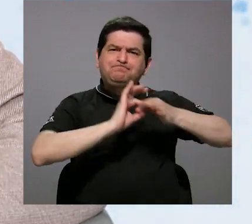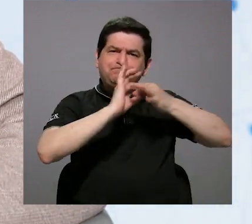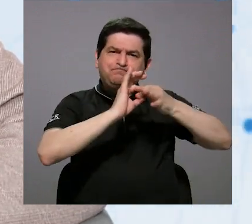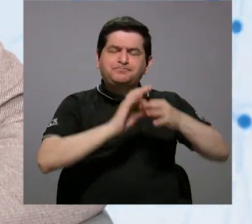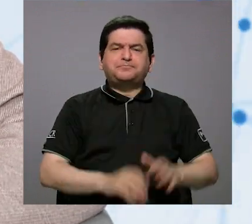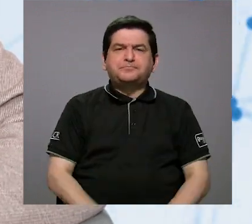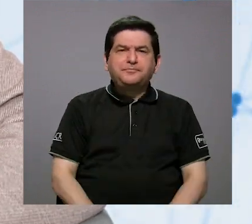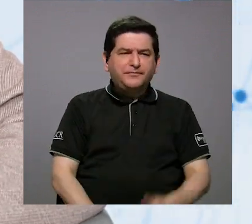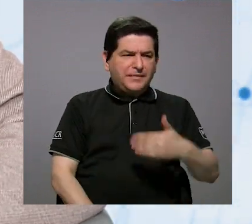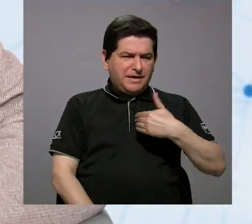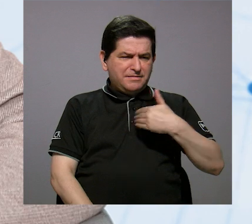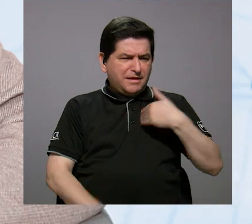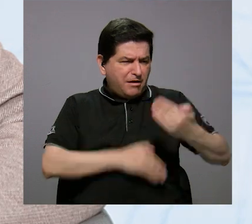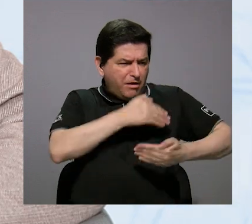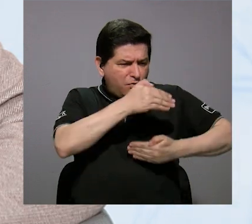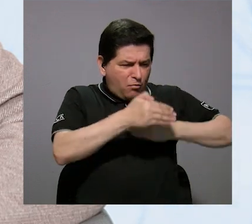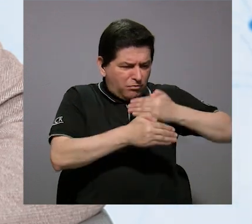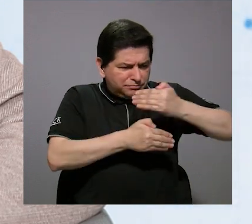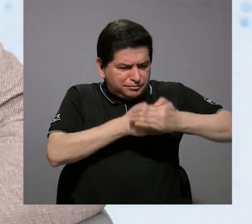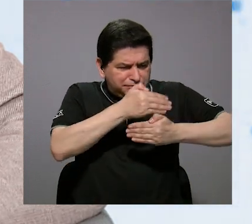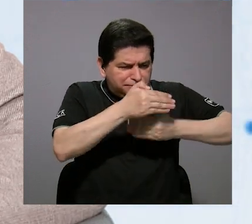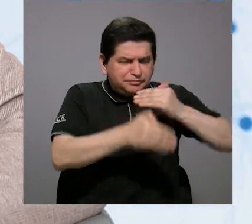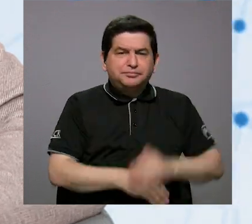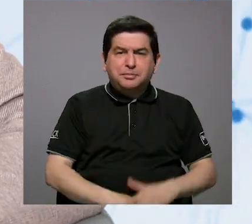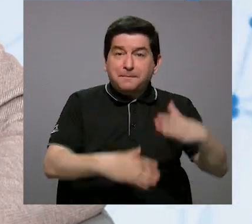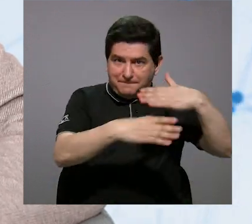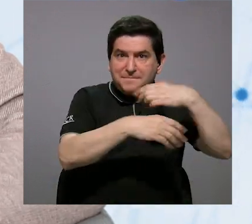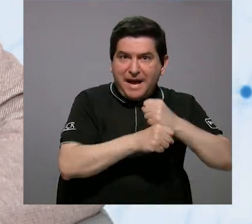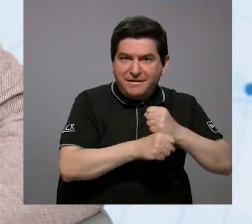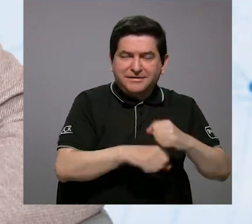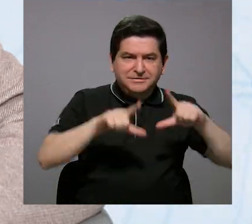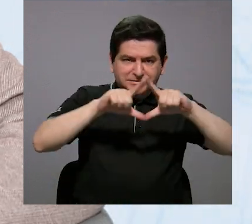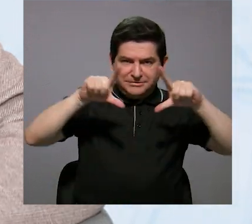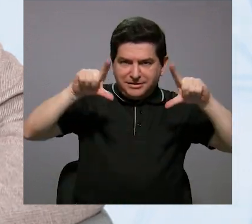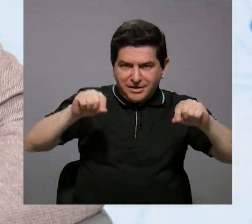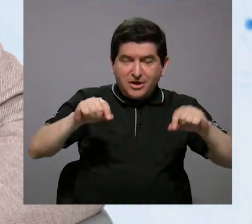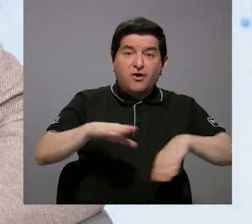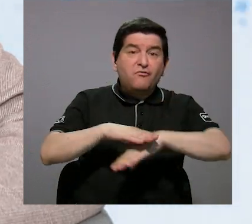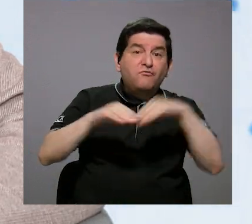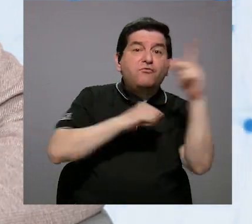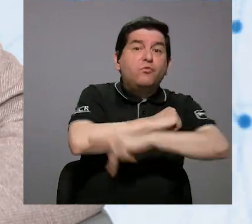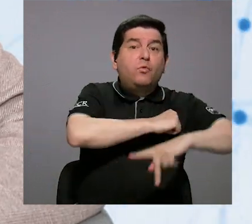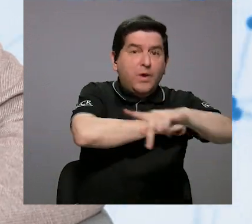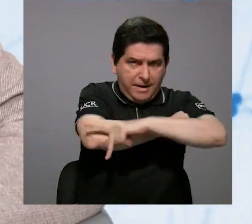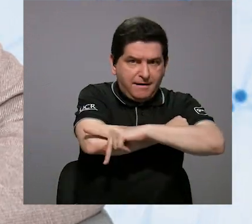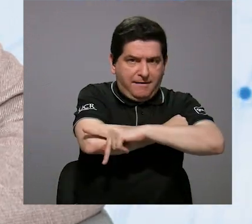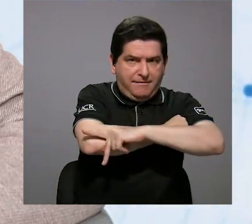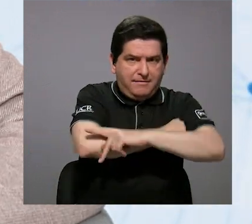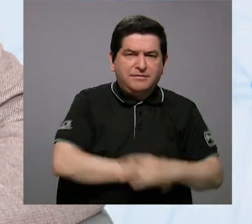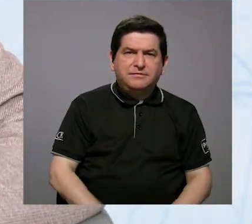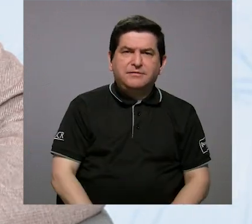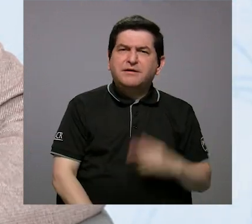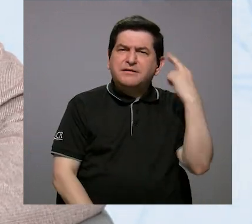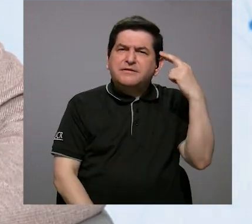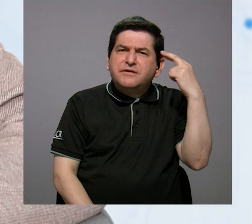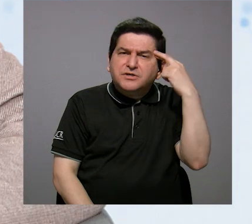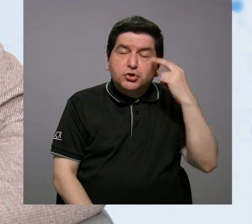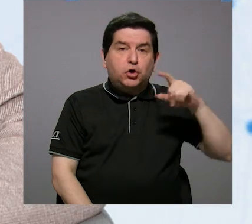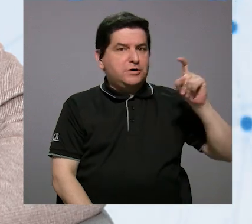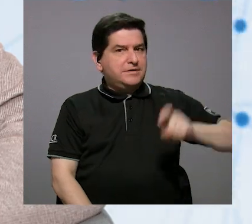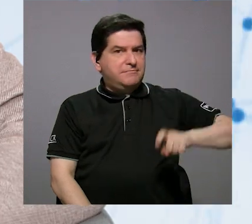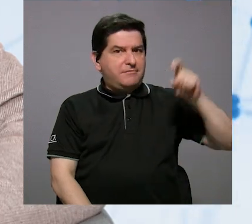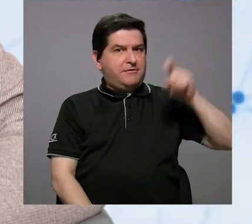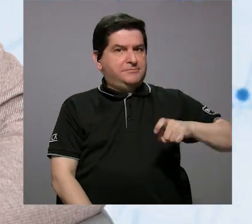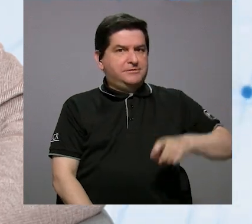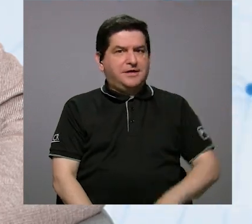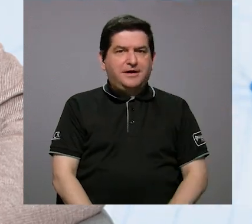ver. Había todo un proceso, digamos, de fabricación de estos billetes fuera del país, justamente por la